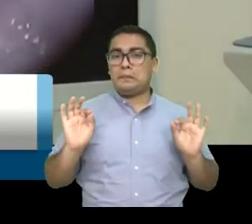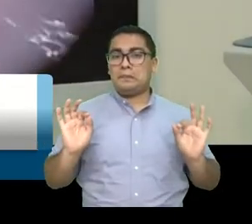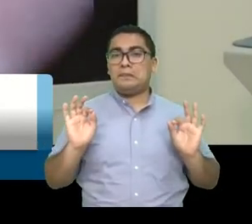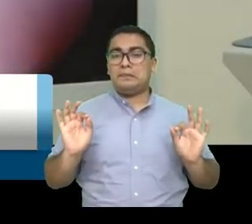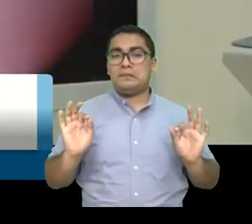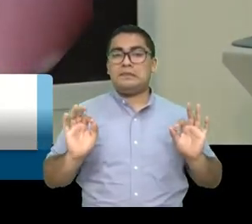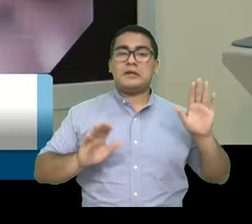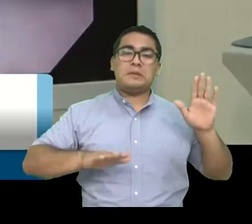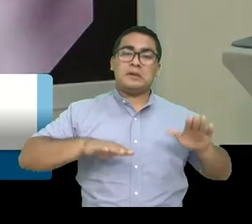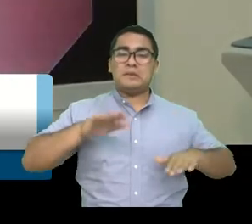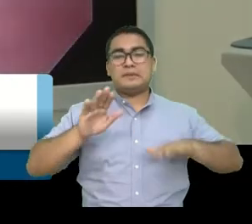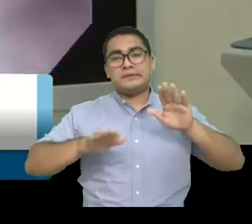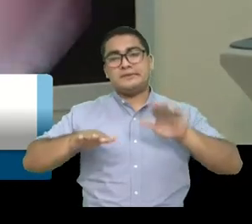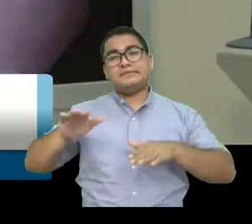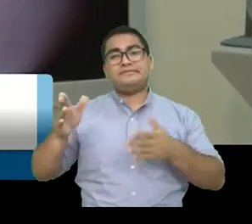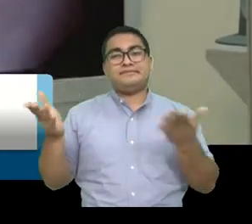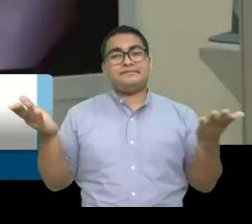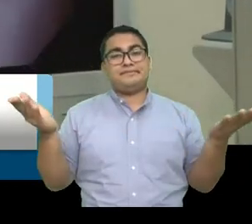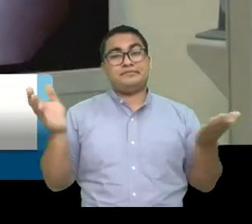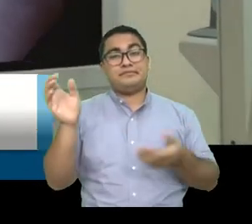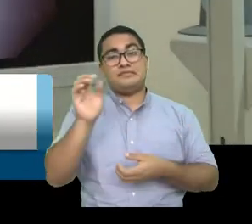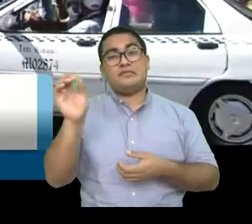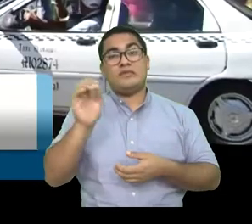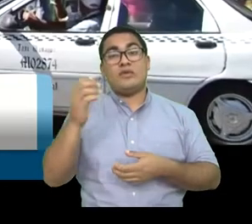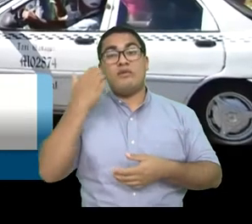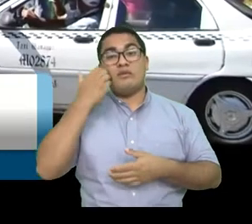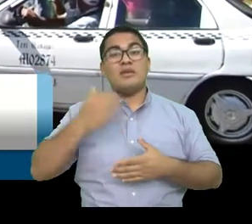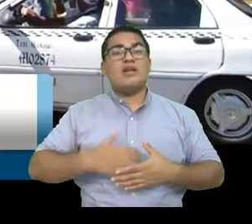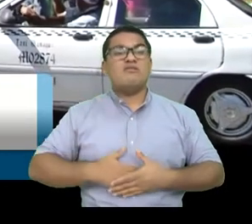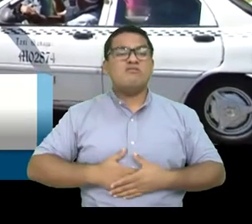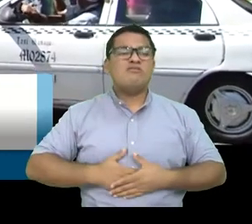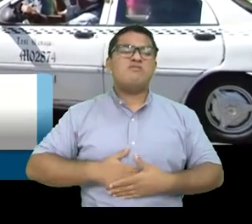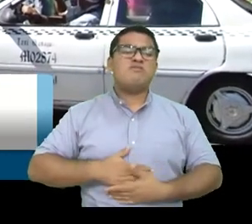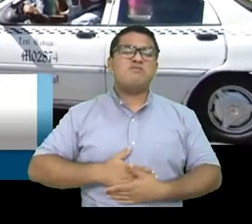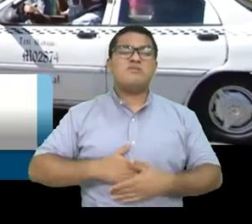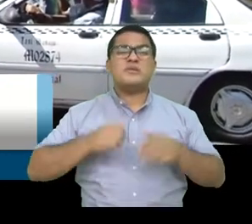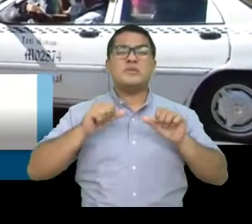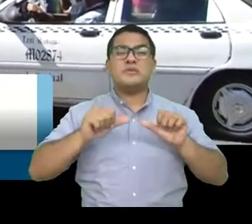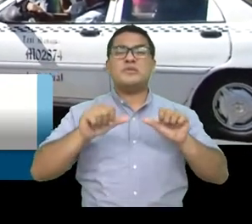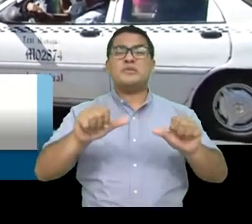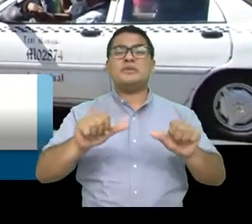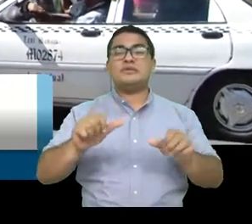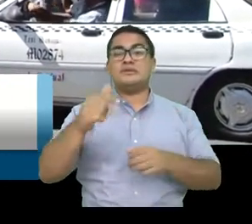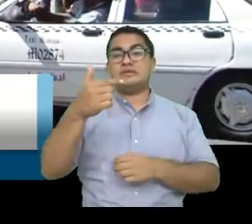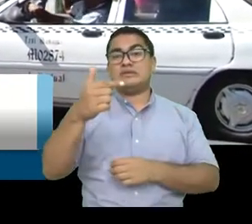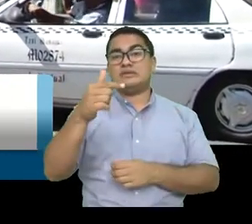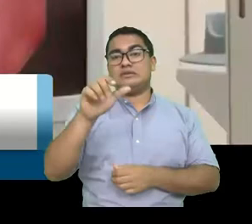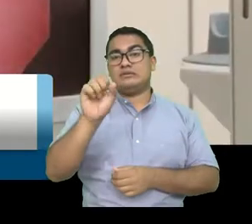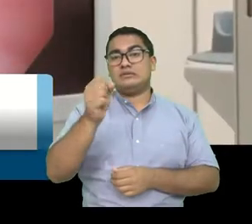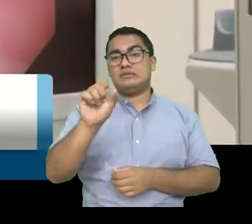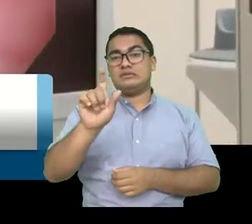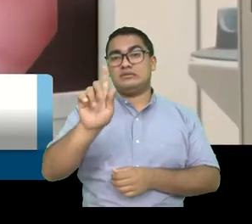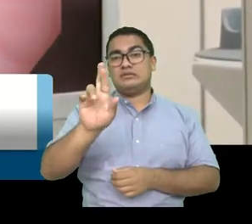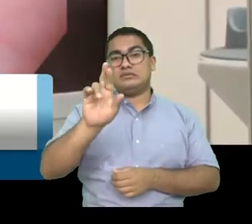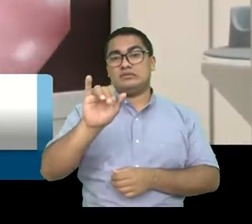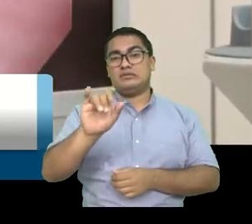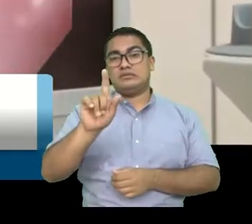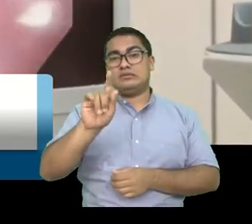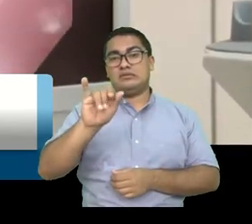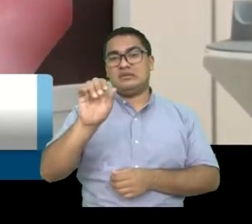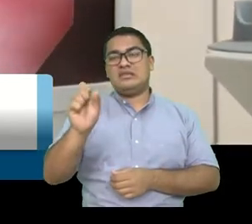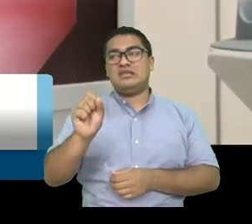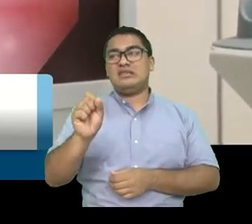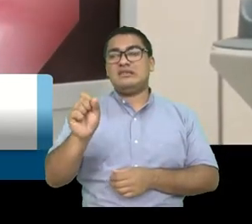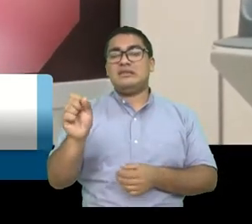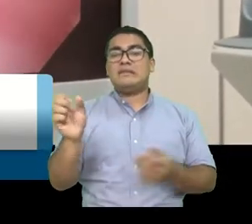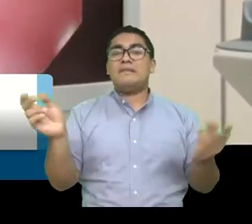en cuando, o es como una enfermedad crónica. ¿Cómo sí, es? lamentablemente en la gastritis sí hay cronicidad. Cronicidad,